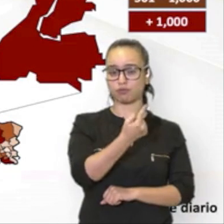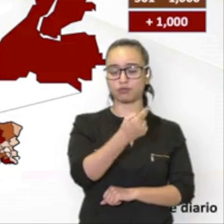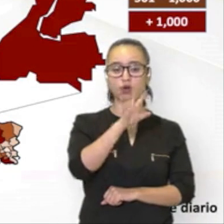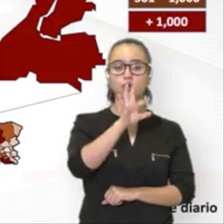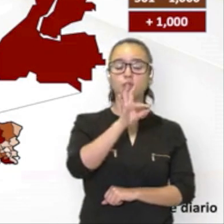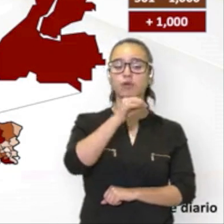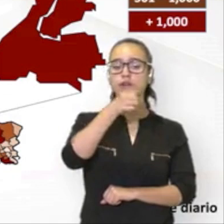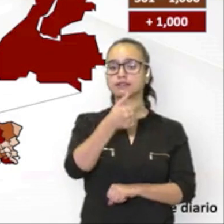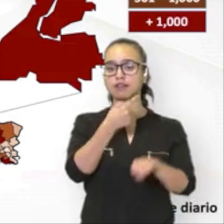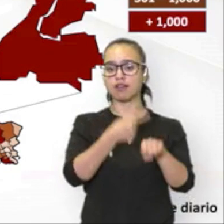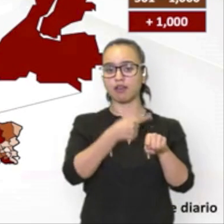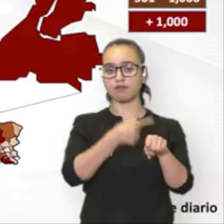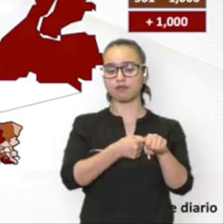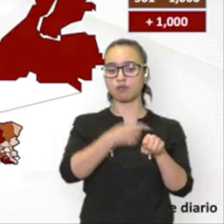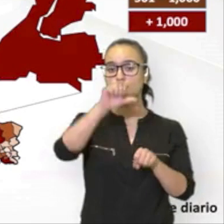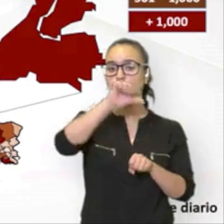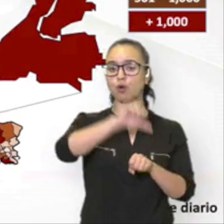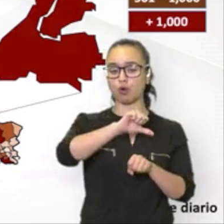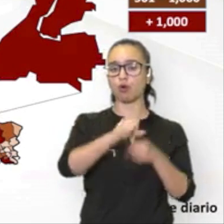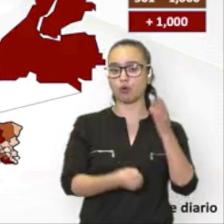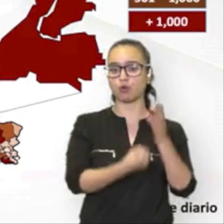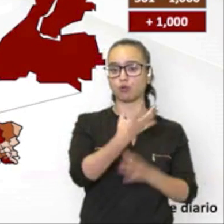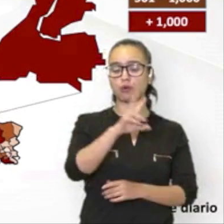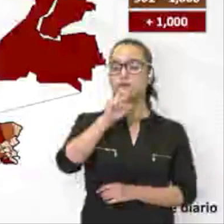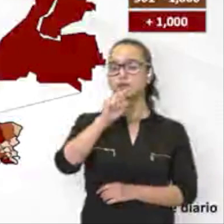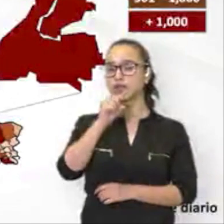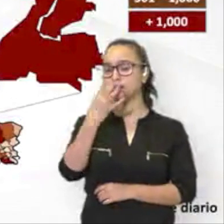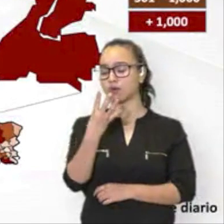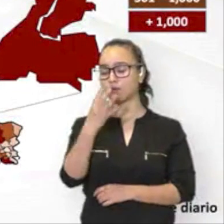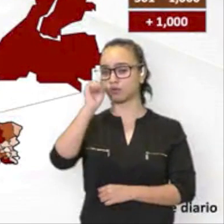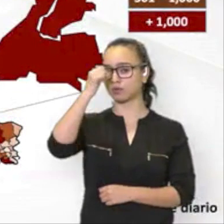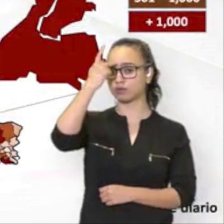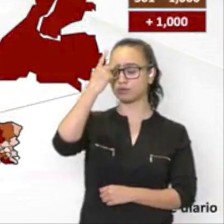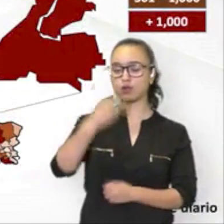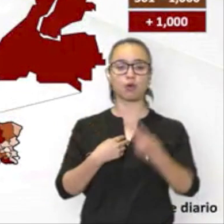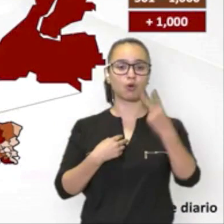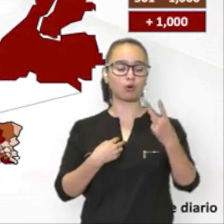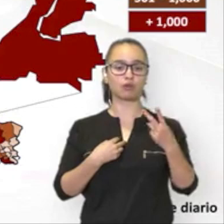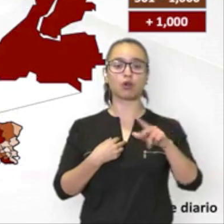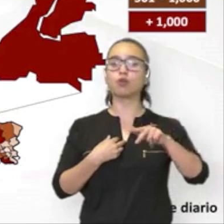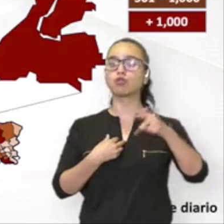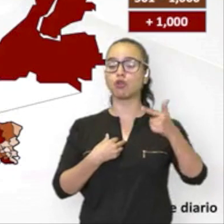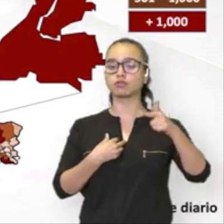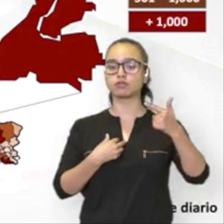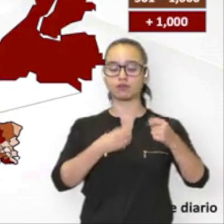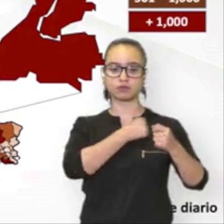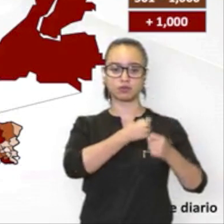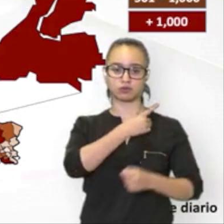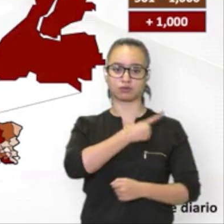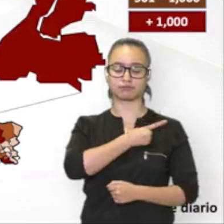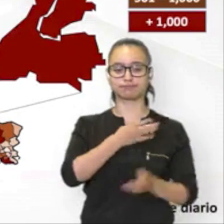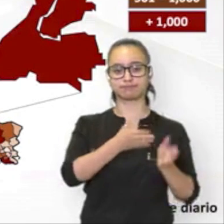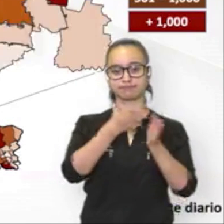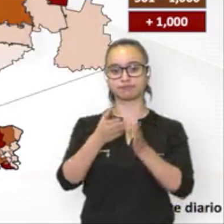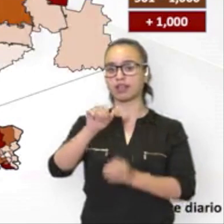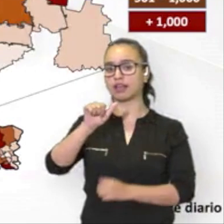46 casos los que se están presentando 34 en san luís potosí 12 en el municipio de soledad también en la